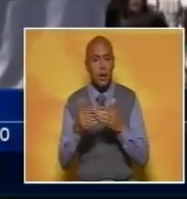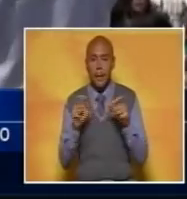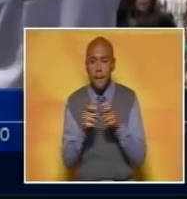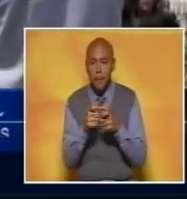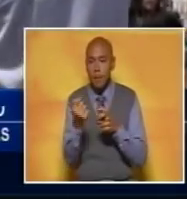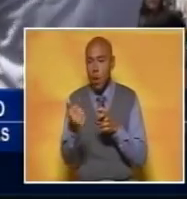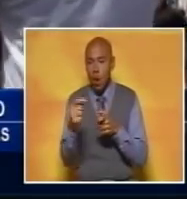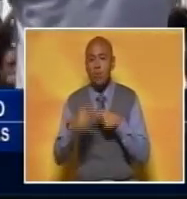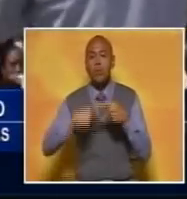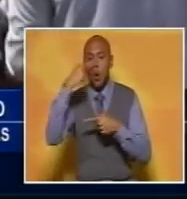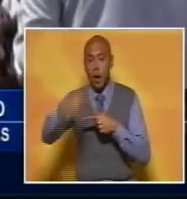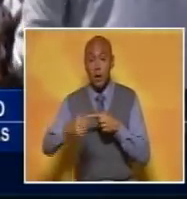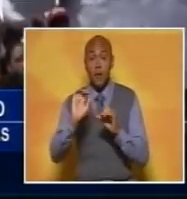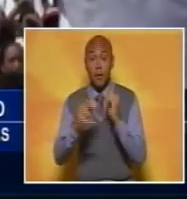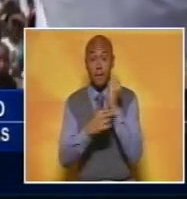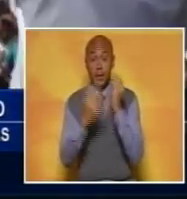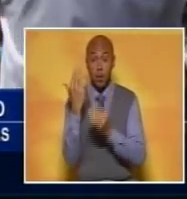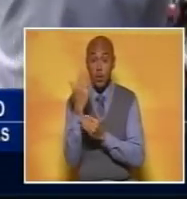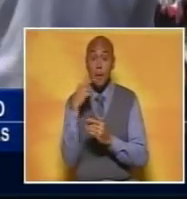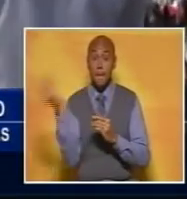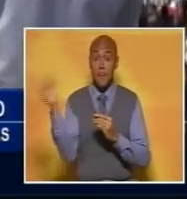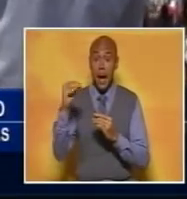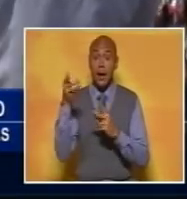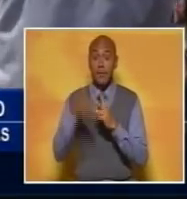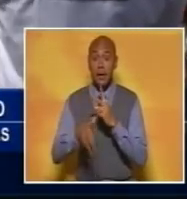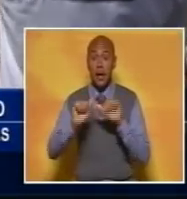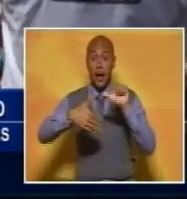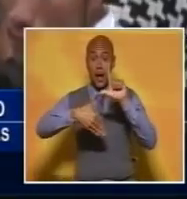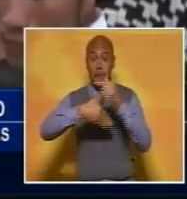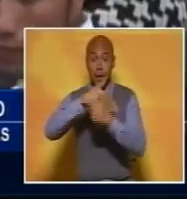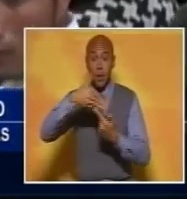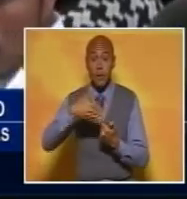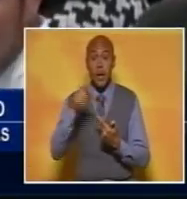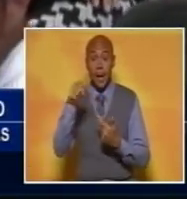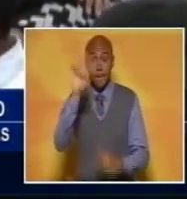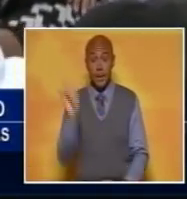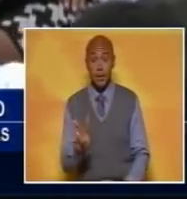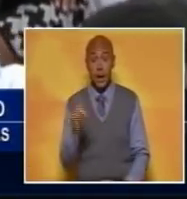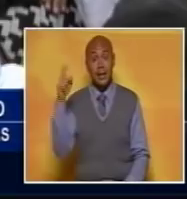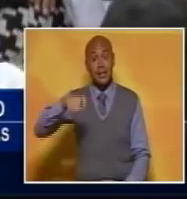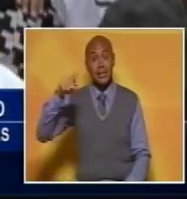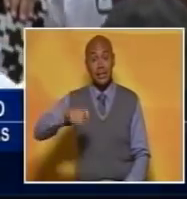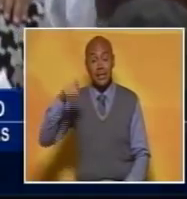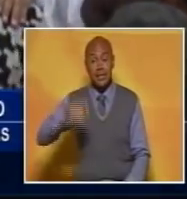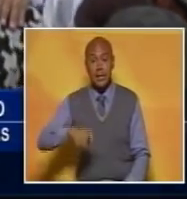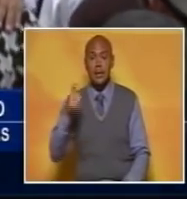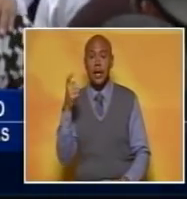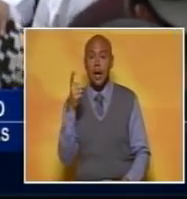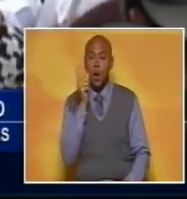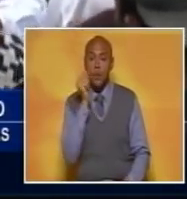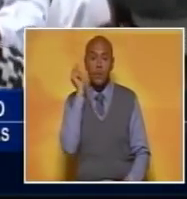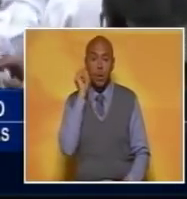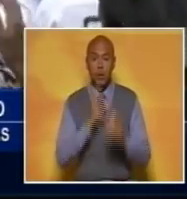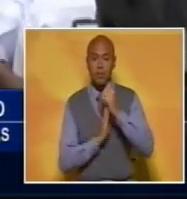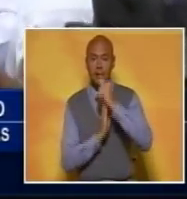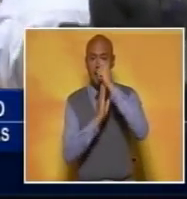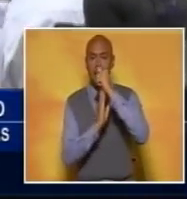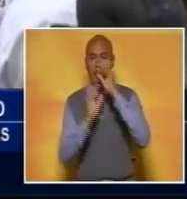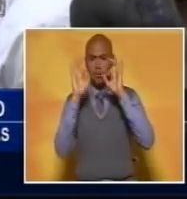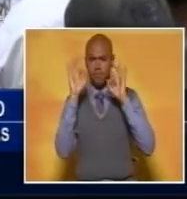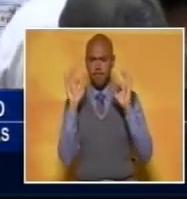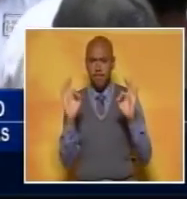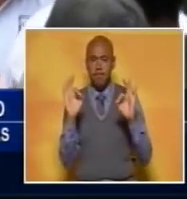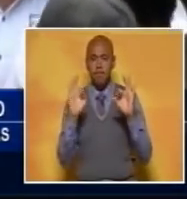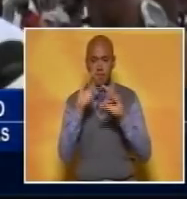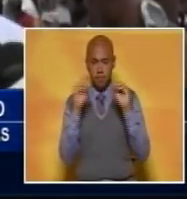año. Bertucci hizo referencia a la situación que se vive en Latinoamérica. Dijo que Venezuela necesita una dirigencia política acorde a las realidades